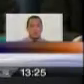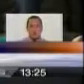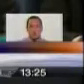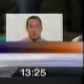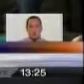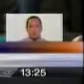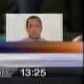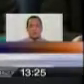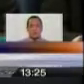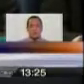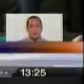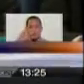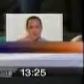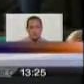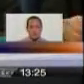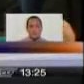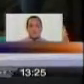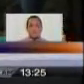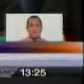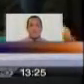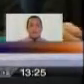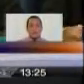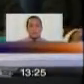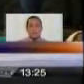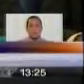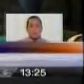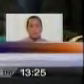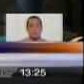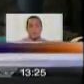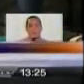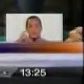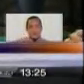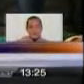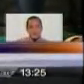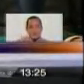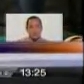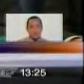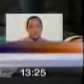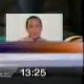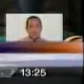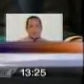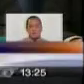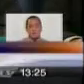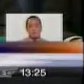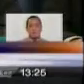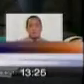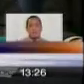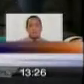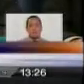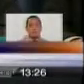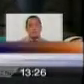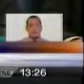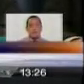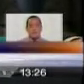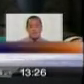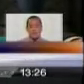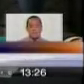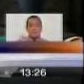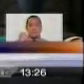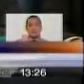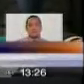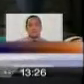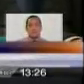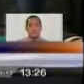pruebas y peritajes que se recabaron para ser utilizadas ante la Corte Interamericana de Derechos